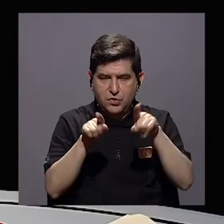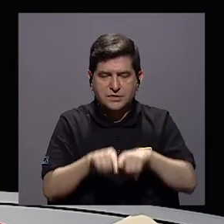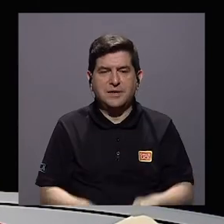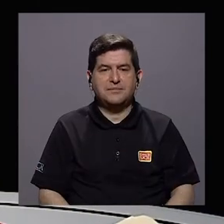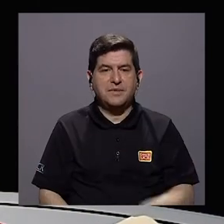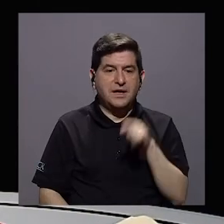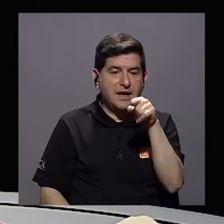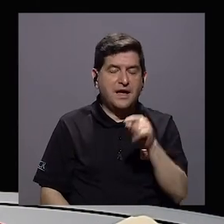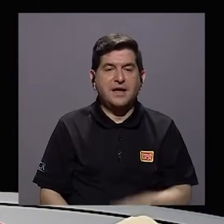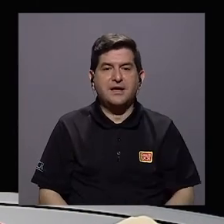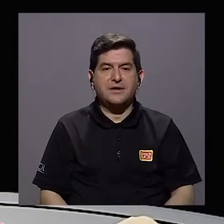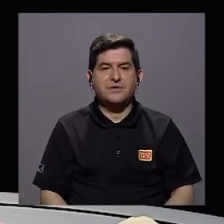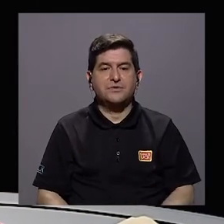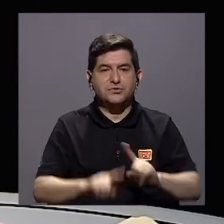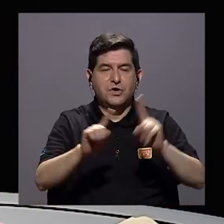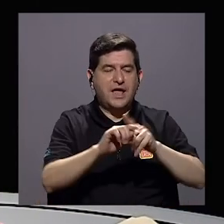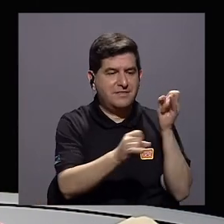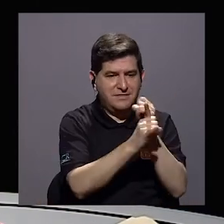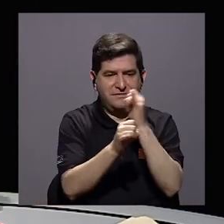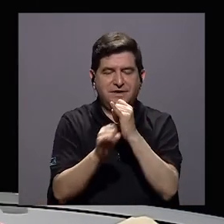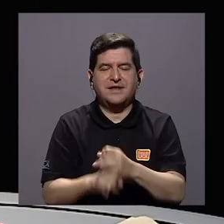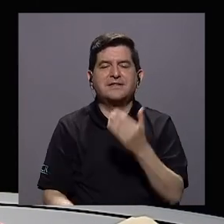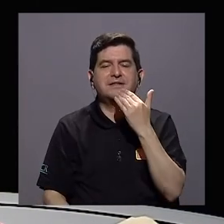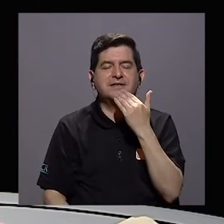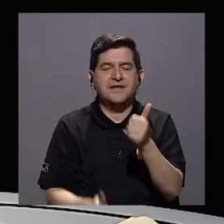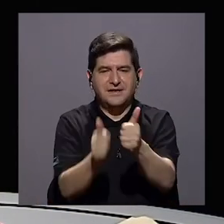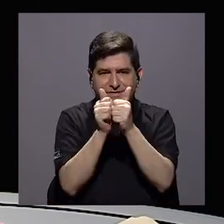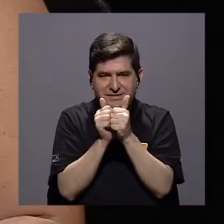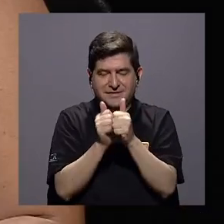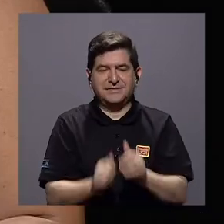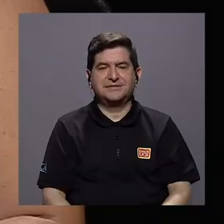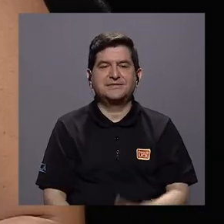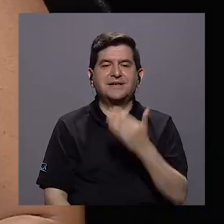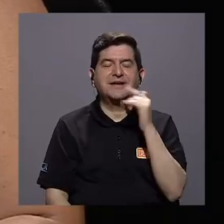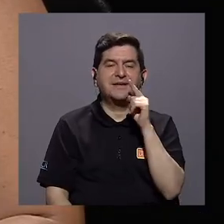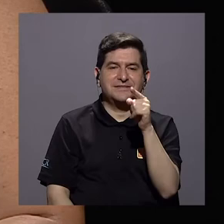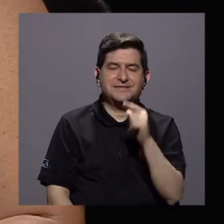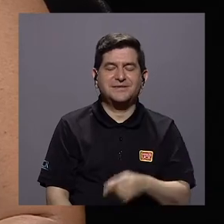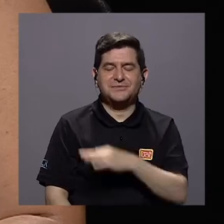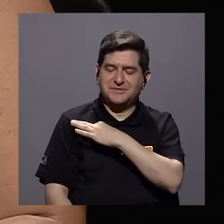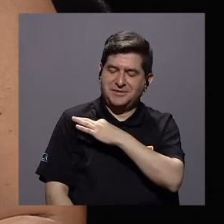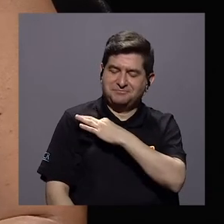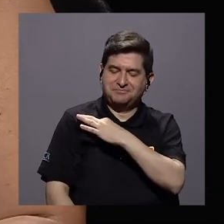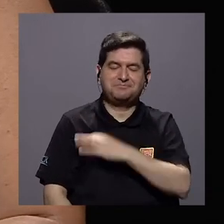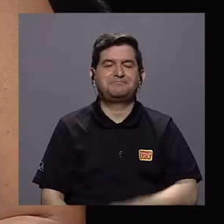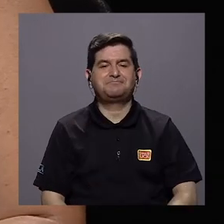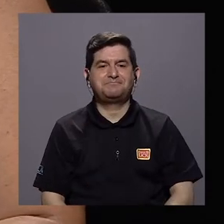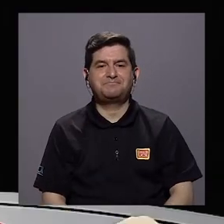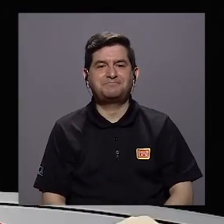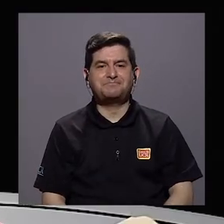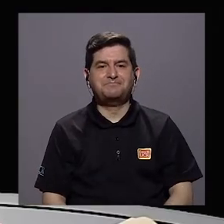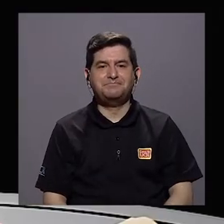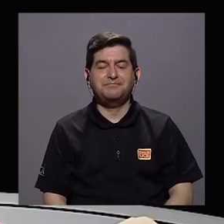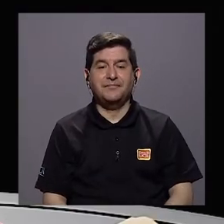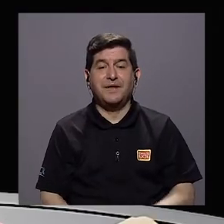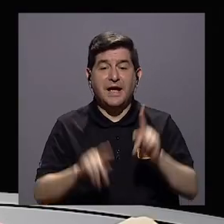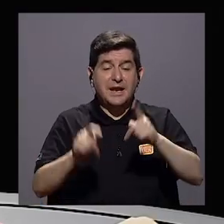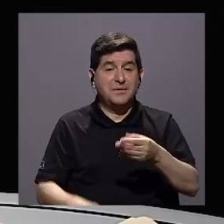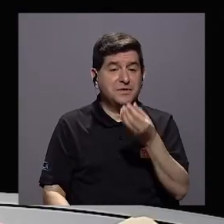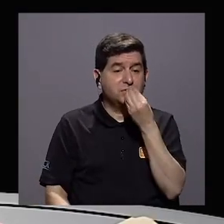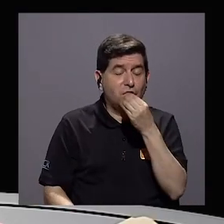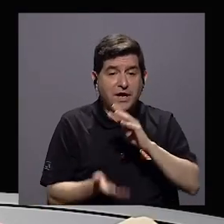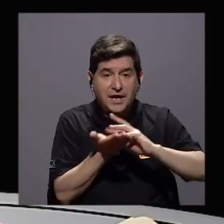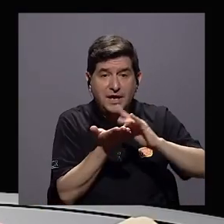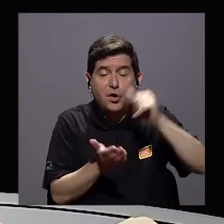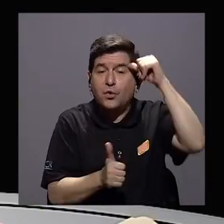en ese sector interinstitucional. Gracias. Muchas gracias por estar con nosotros, doña Isabel. Gracias a ustedes por la invitación. Bueno, al que se come el